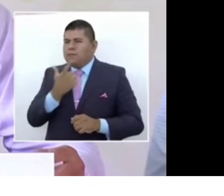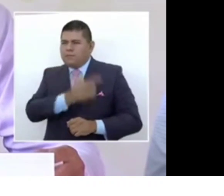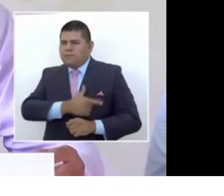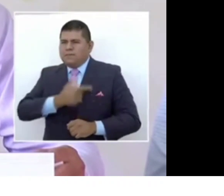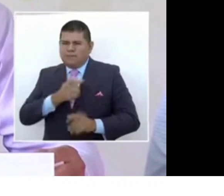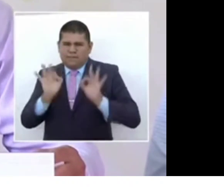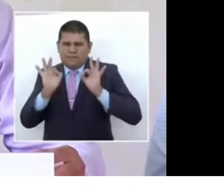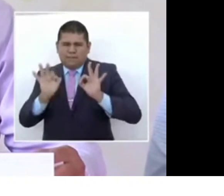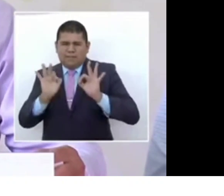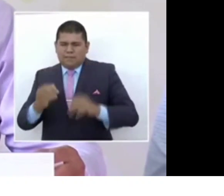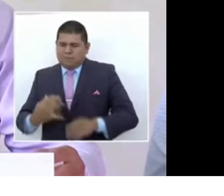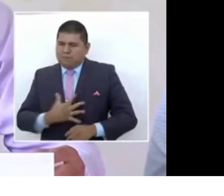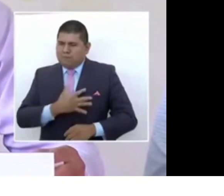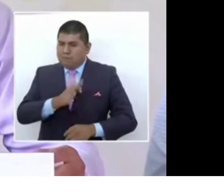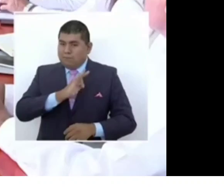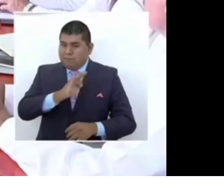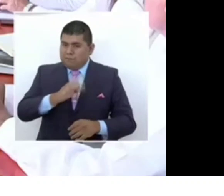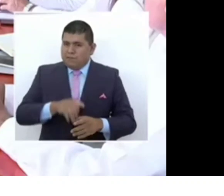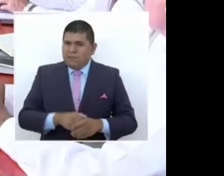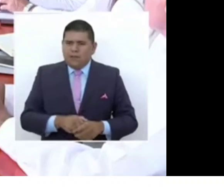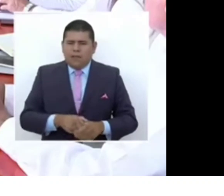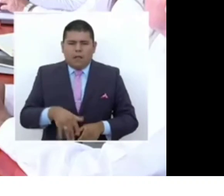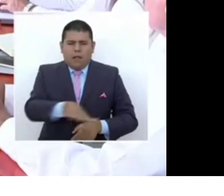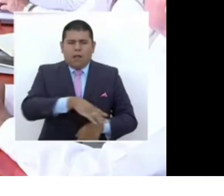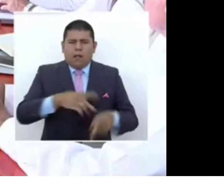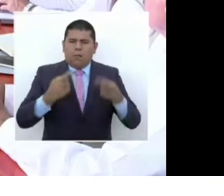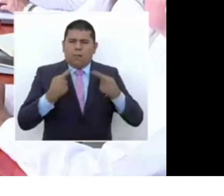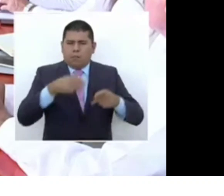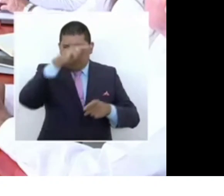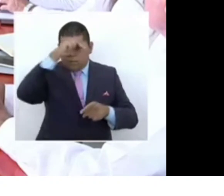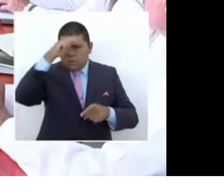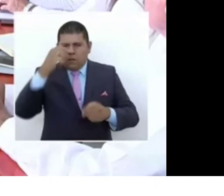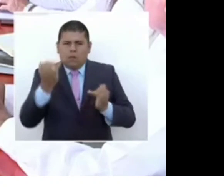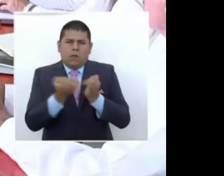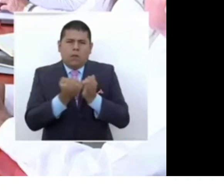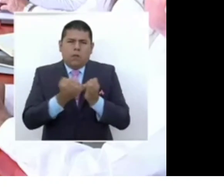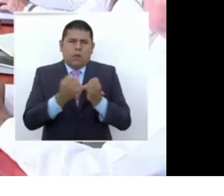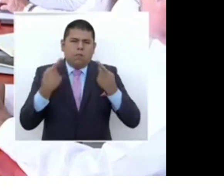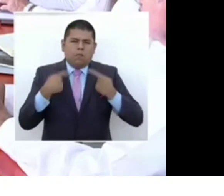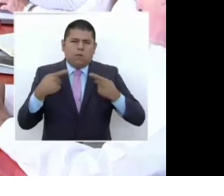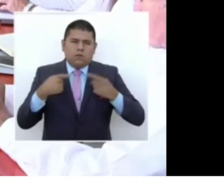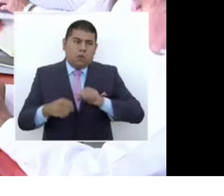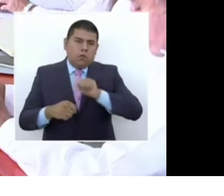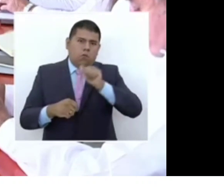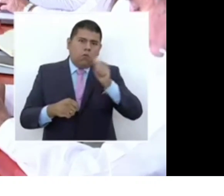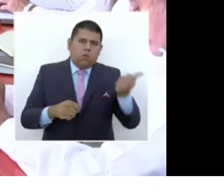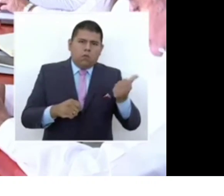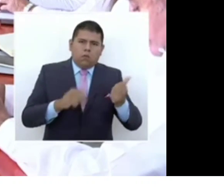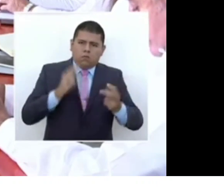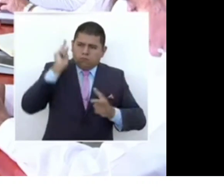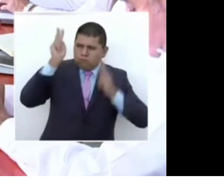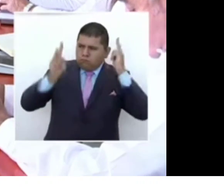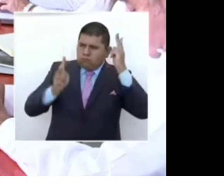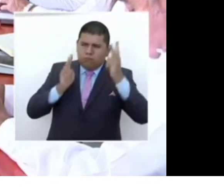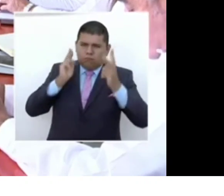de ese espacio los nayaritas y otros